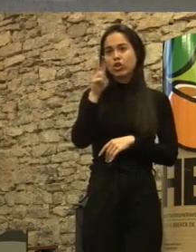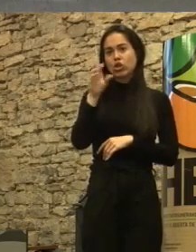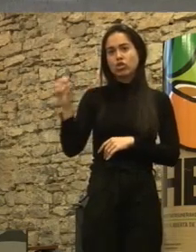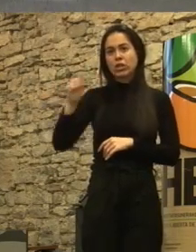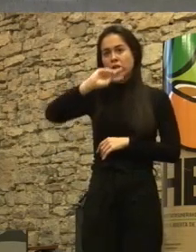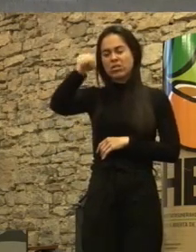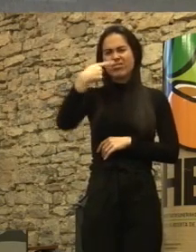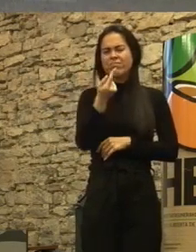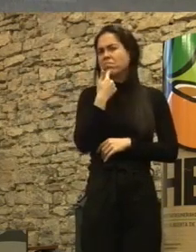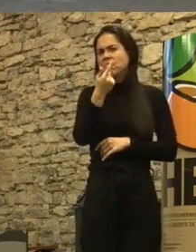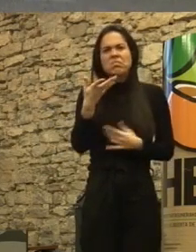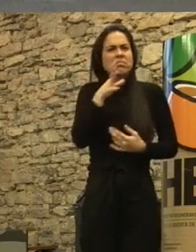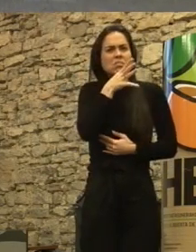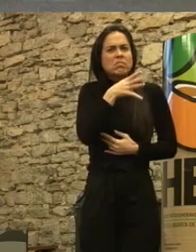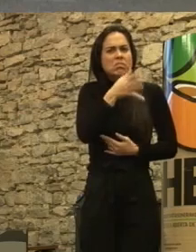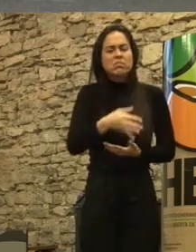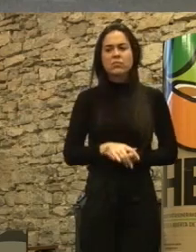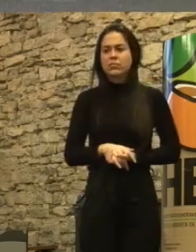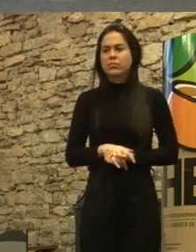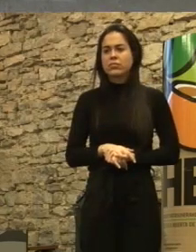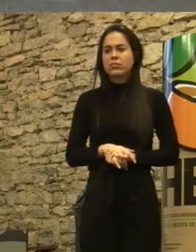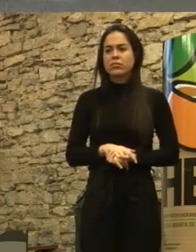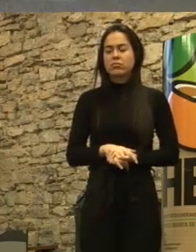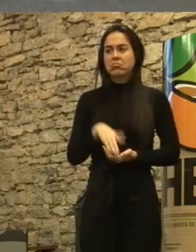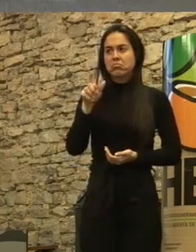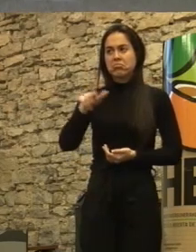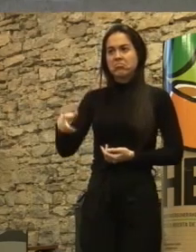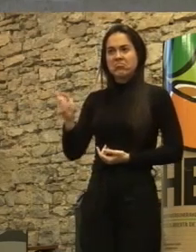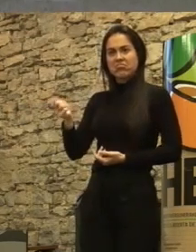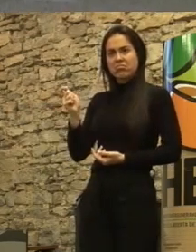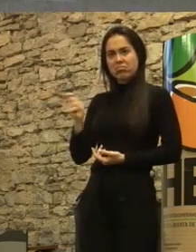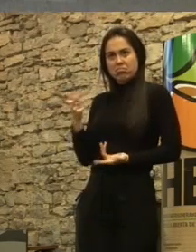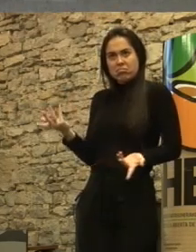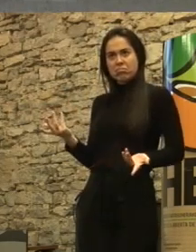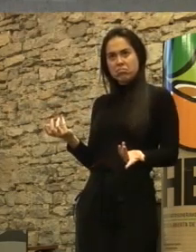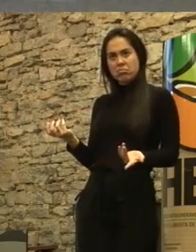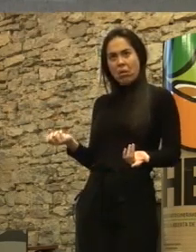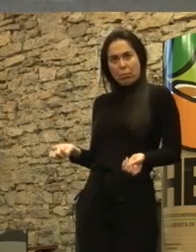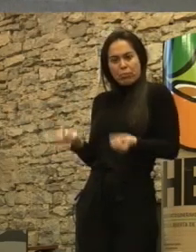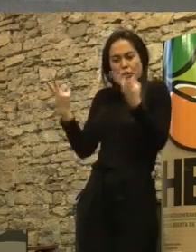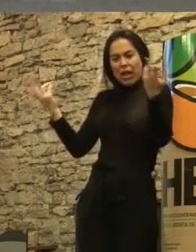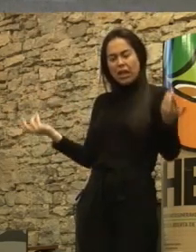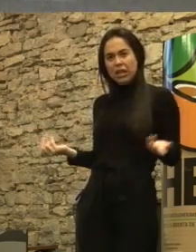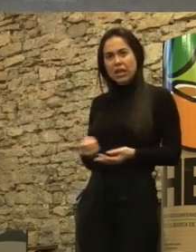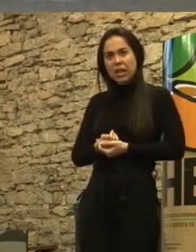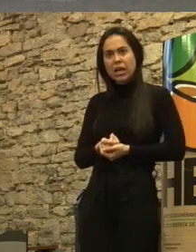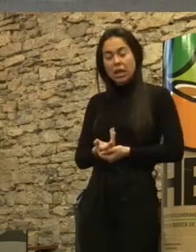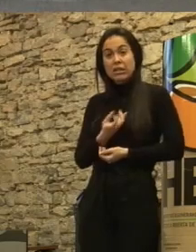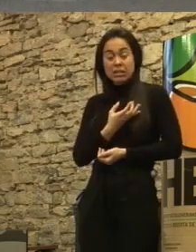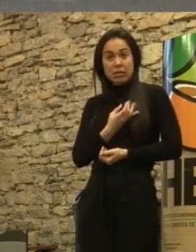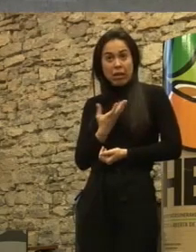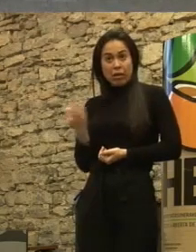¿Por qué decimos esto? Dice, bueno, eso da a los pensionistas, ¿qué os importa? Esto más o menos igual a los sindicatos sí que tendrían